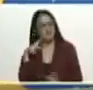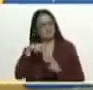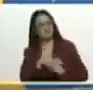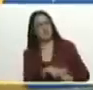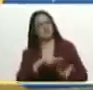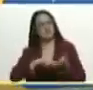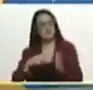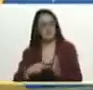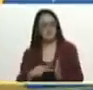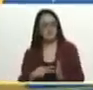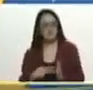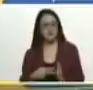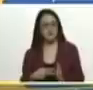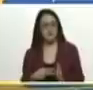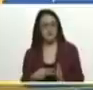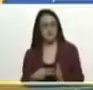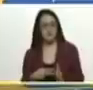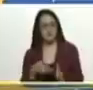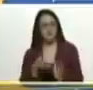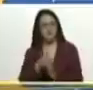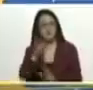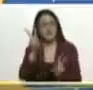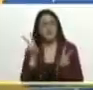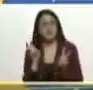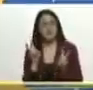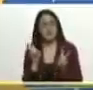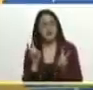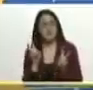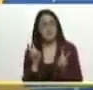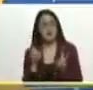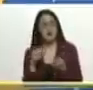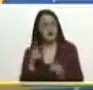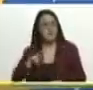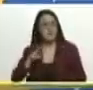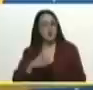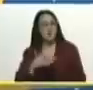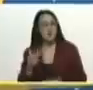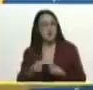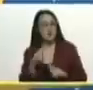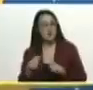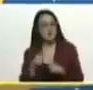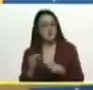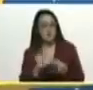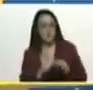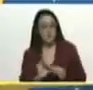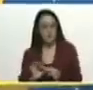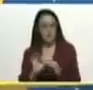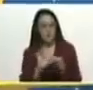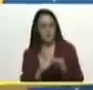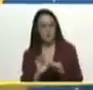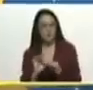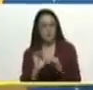excluyente. Sobre esa base jamás se podrá construir la unión en la